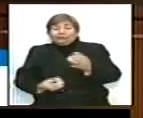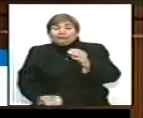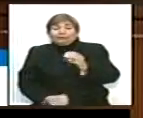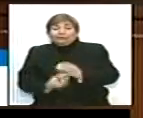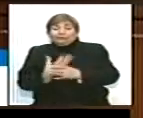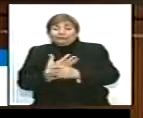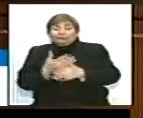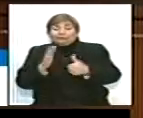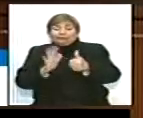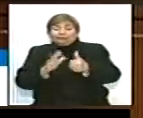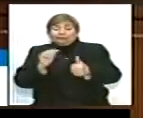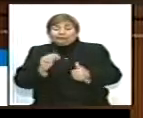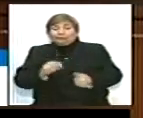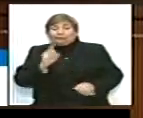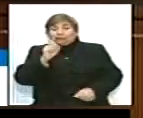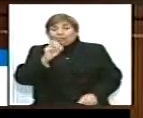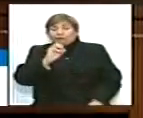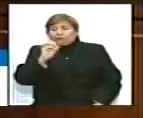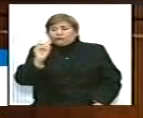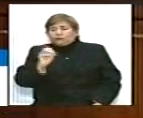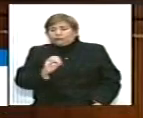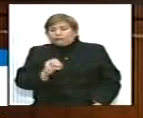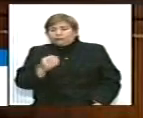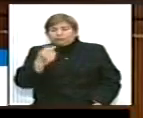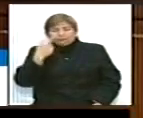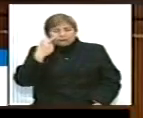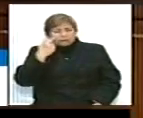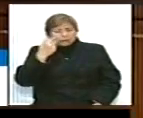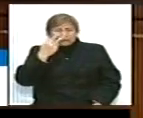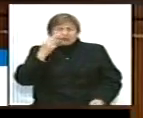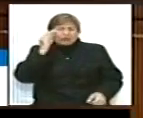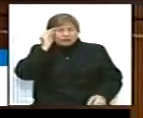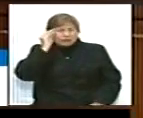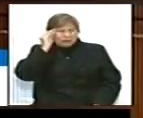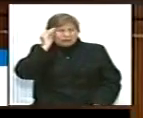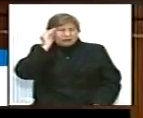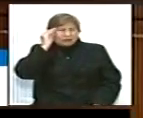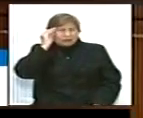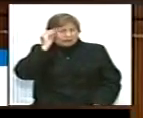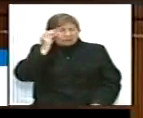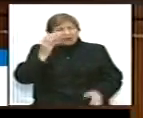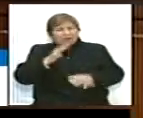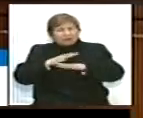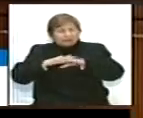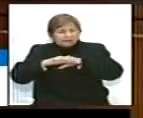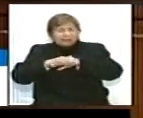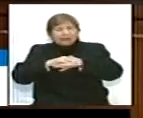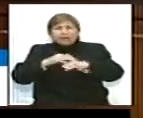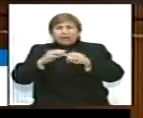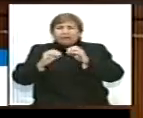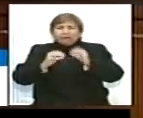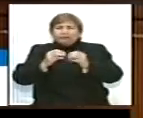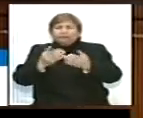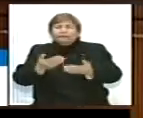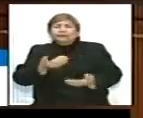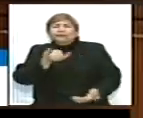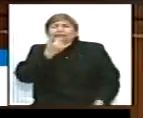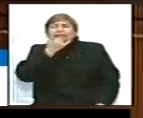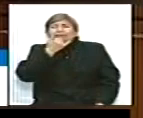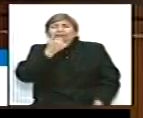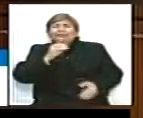el 6.1%. Pero también tenemos que ver y analizar esta problemática que se ha originado por falta